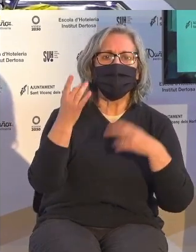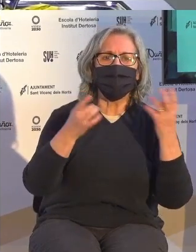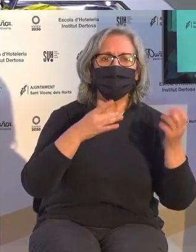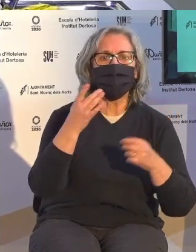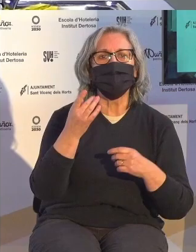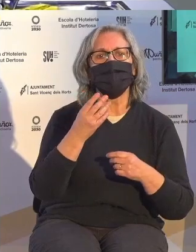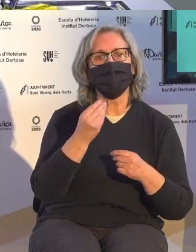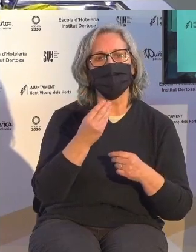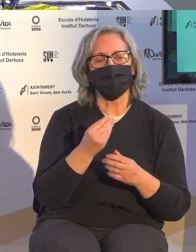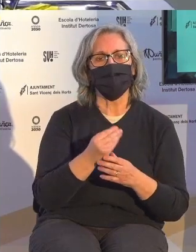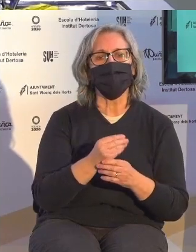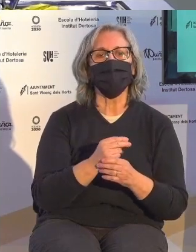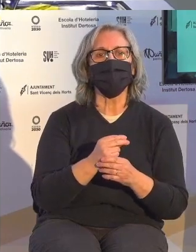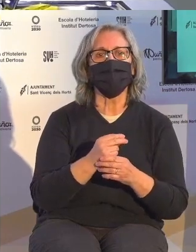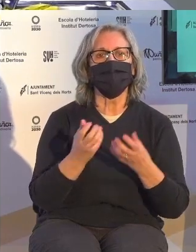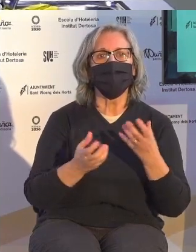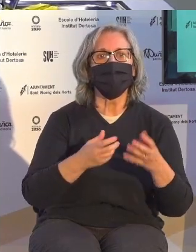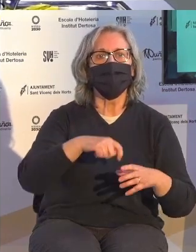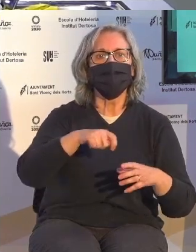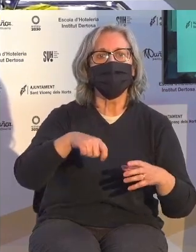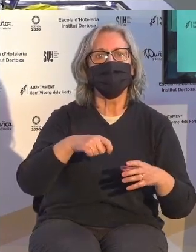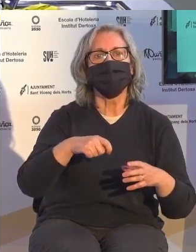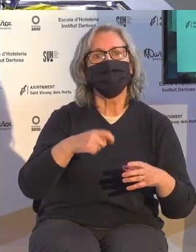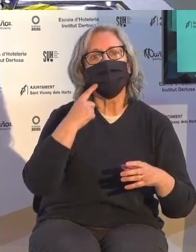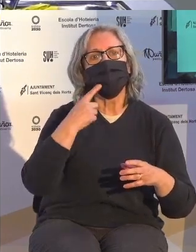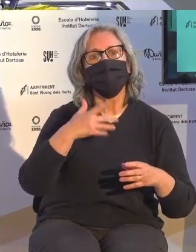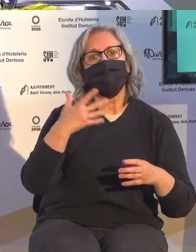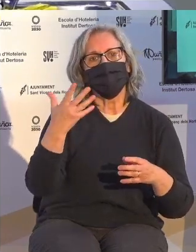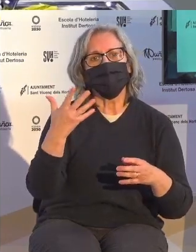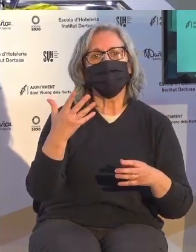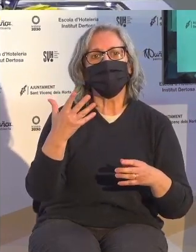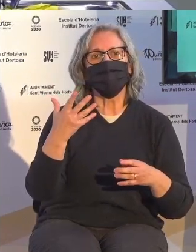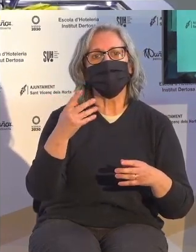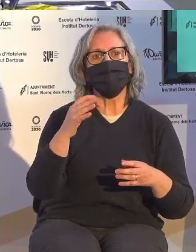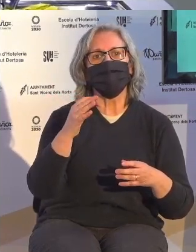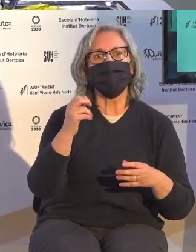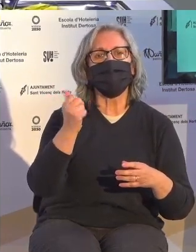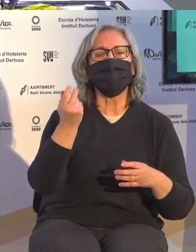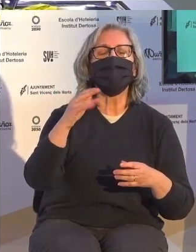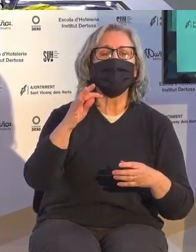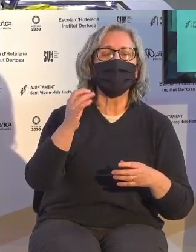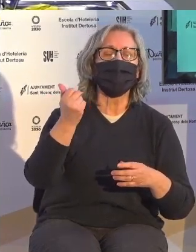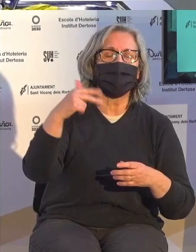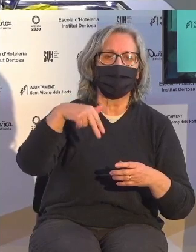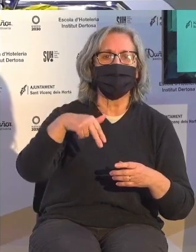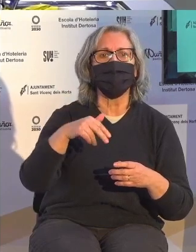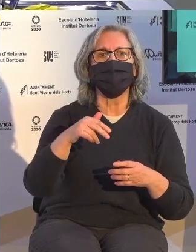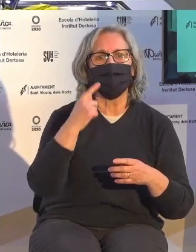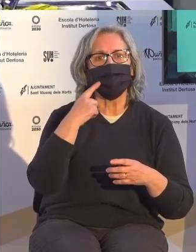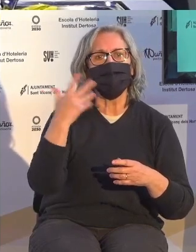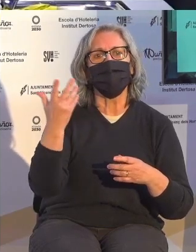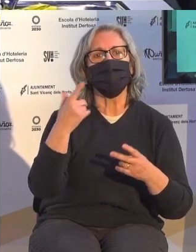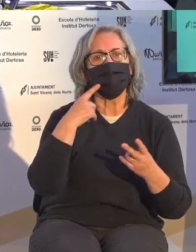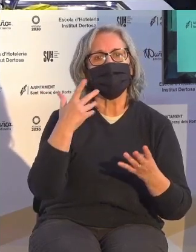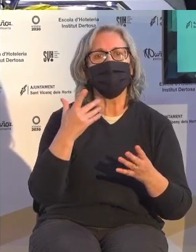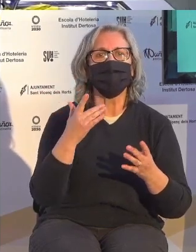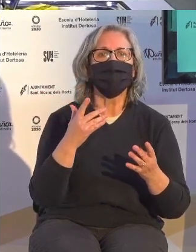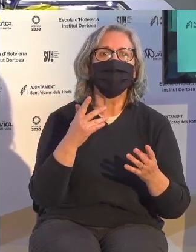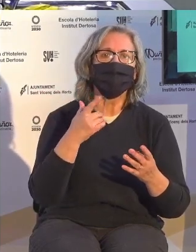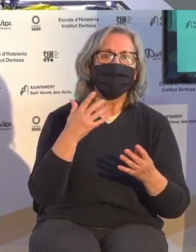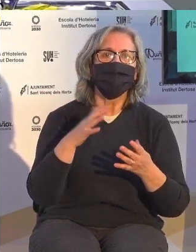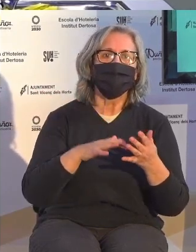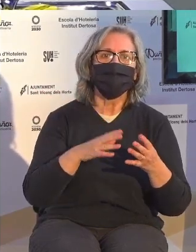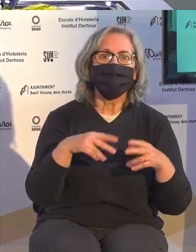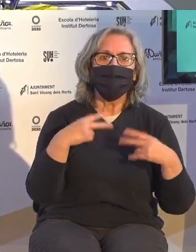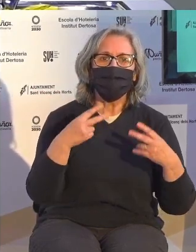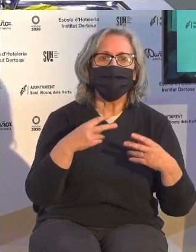tiene la cocina la cocina de ferran adrià con el bully revolucionado la cocina del mundo todo a todos los restaurantes del mundo